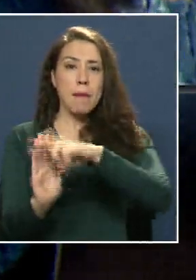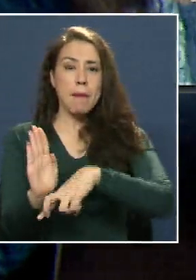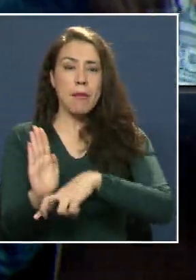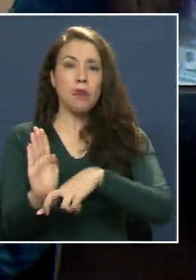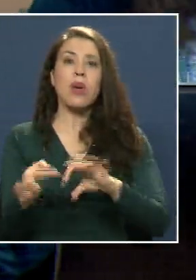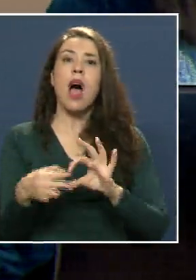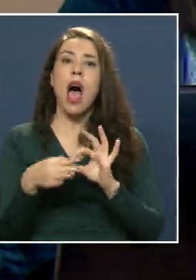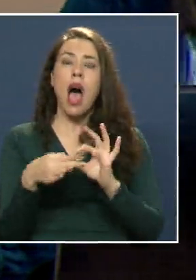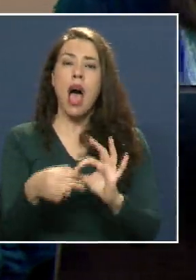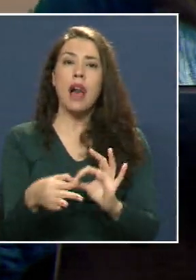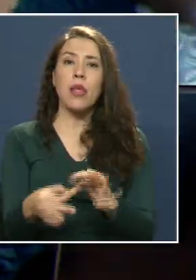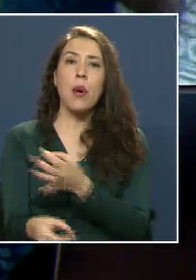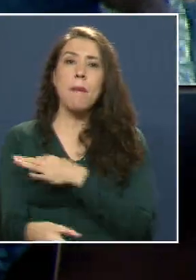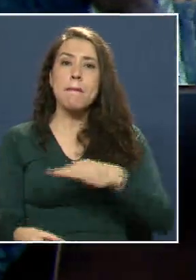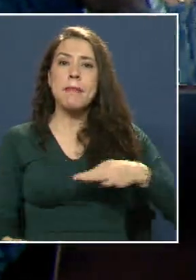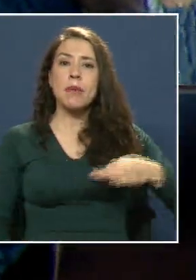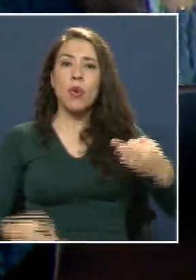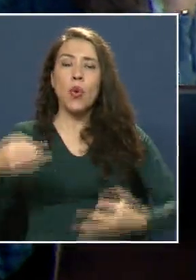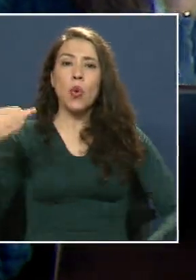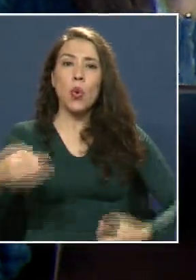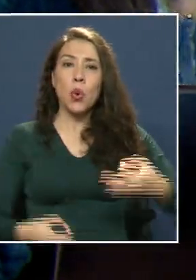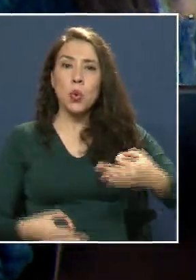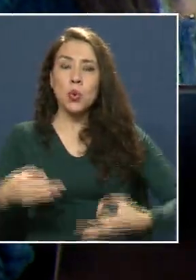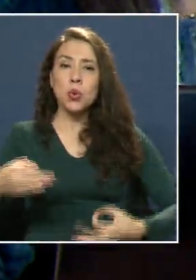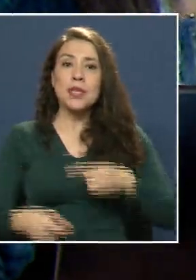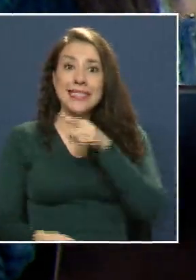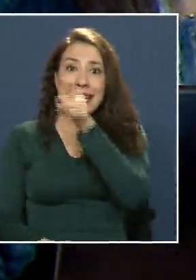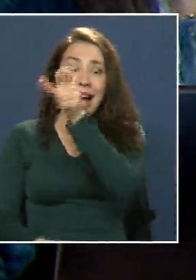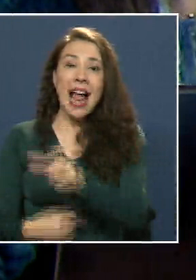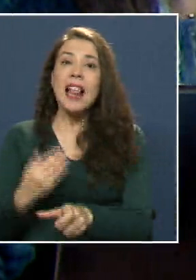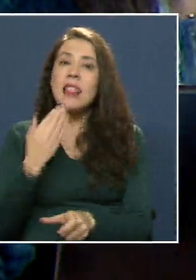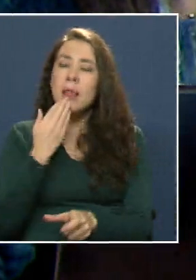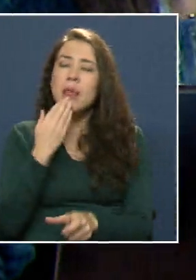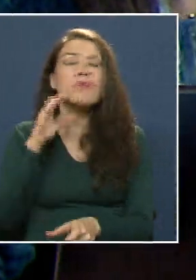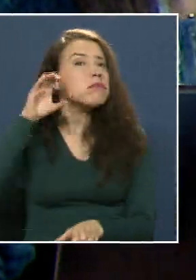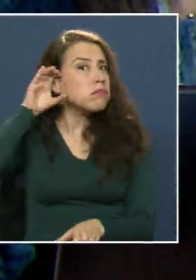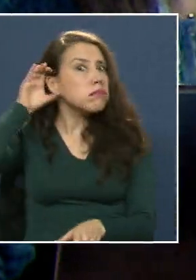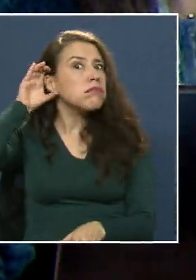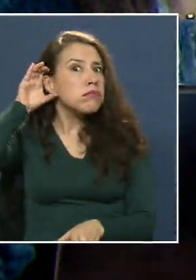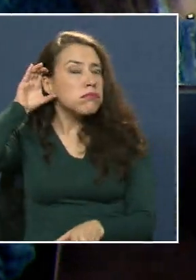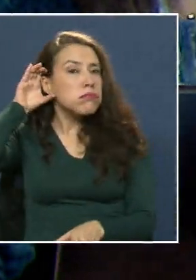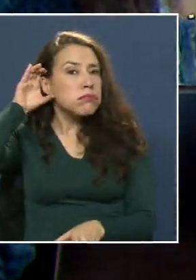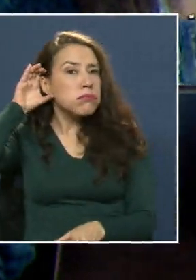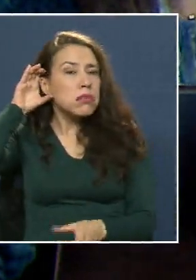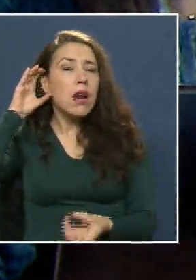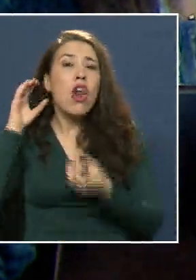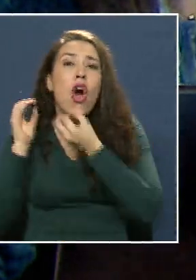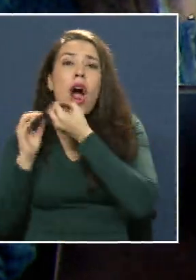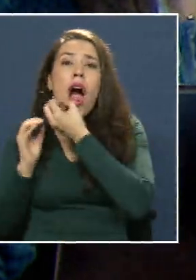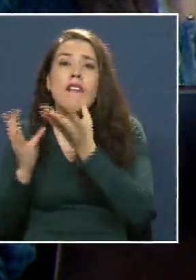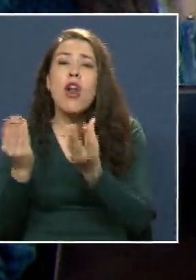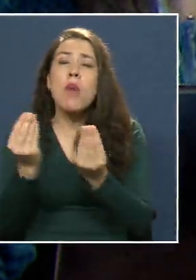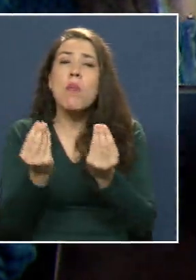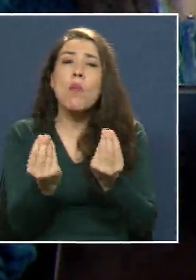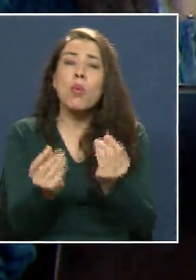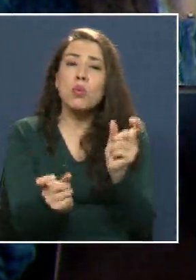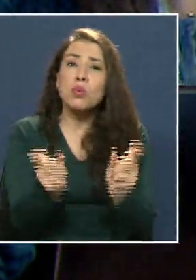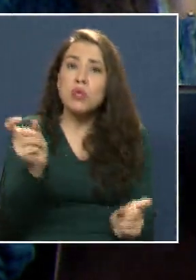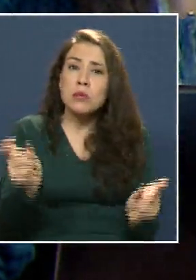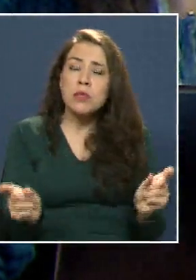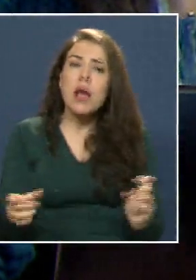Y agradezco al ministro de Justicia, que en algún momento también ha escuchado las voces de muchos. Gracias, ministro, de